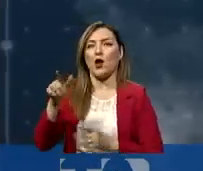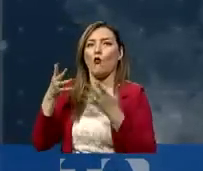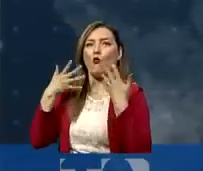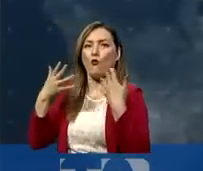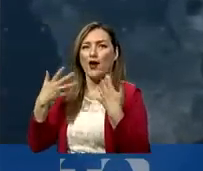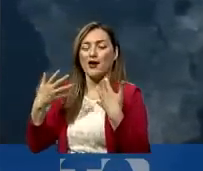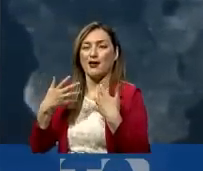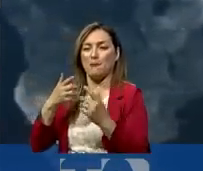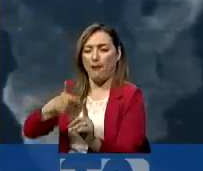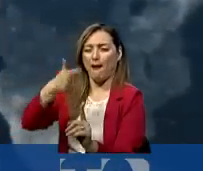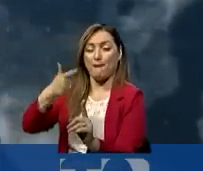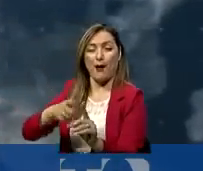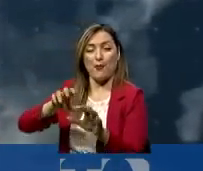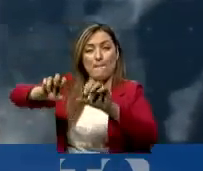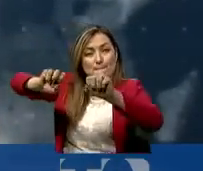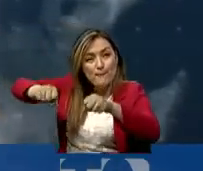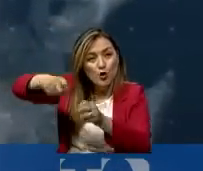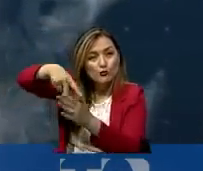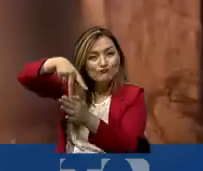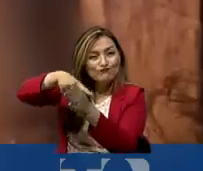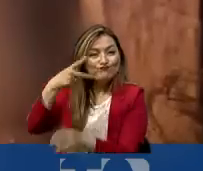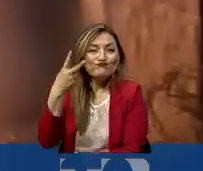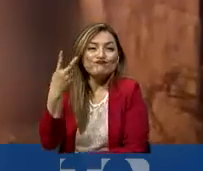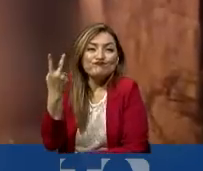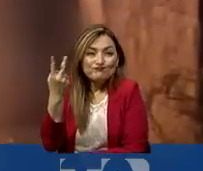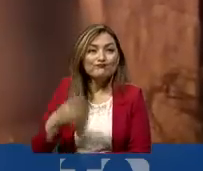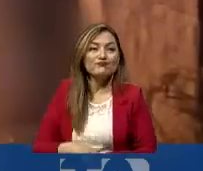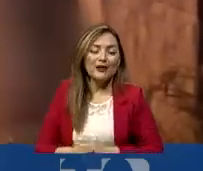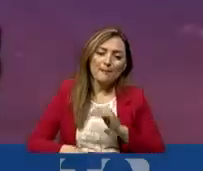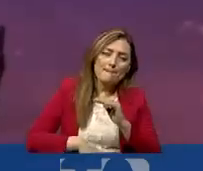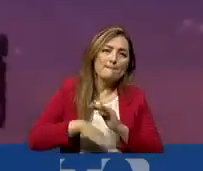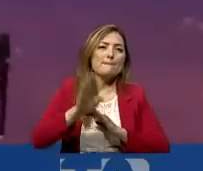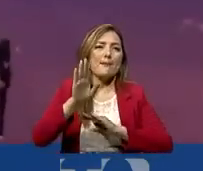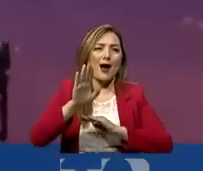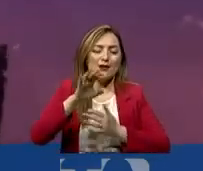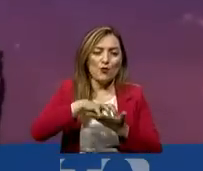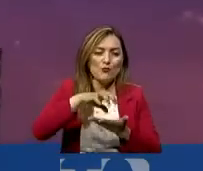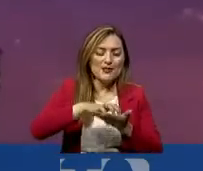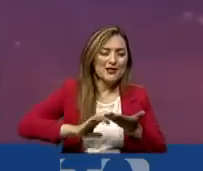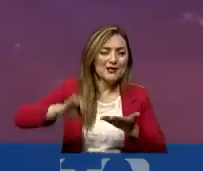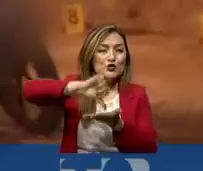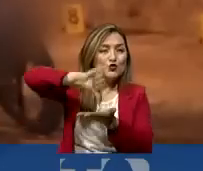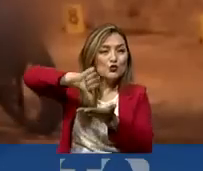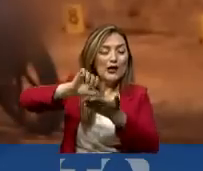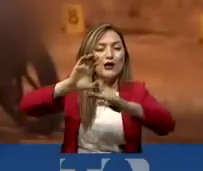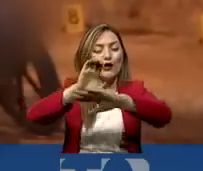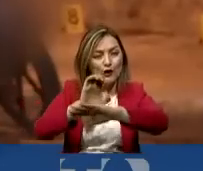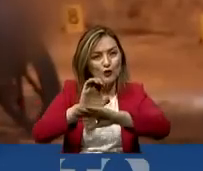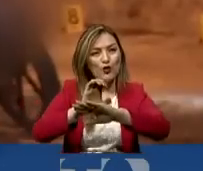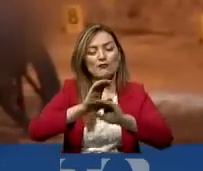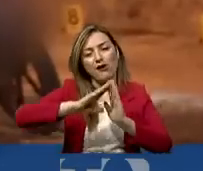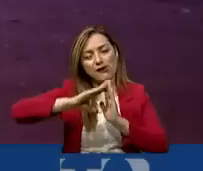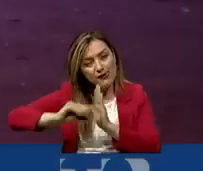de motocicletas. Y la estadística se reproduce en la mayoría de ciudades con altos índices de violencia y